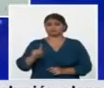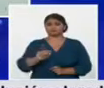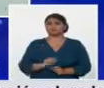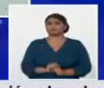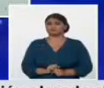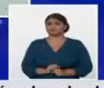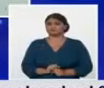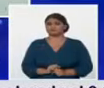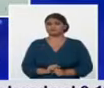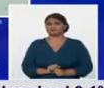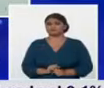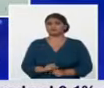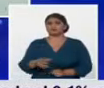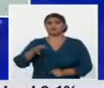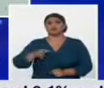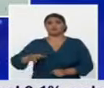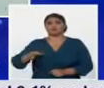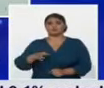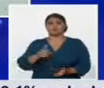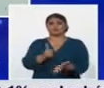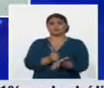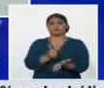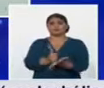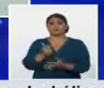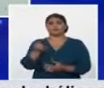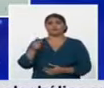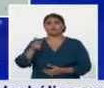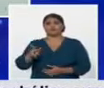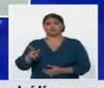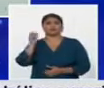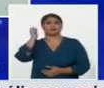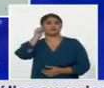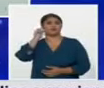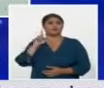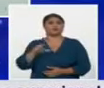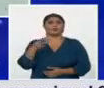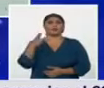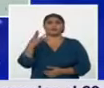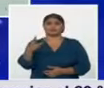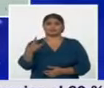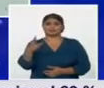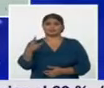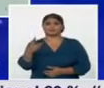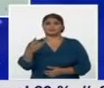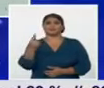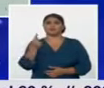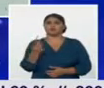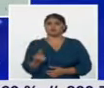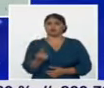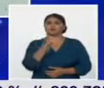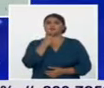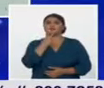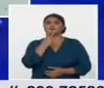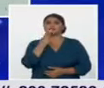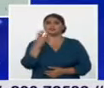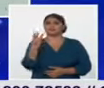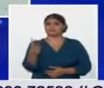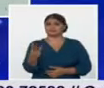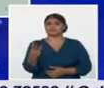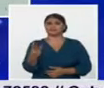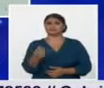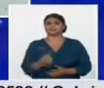del municipio Camagüey 14, de Florida 3, de Nuevitas 1 y de Vertiente 3, viajeros